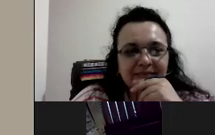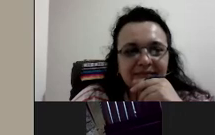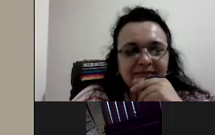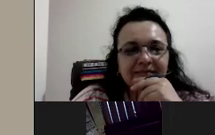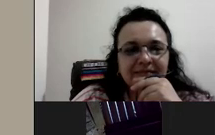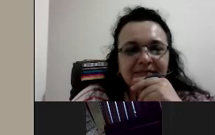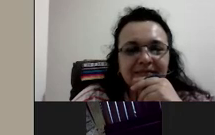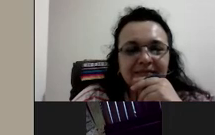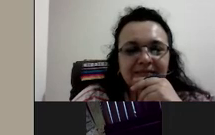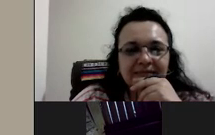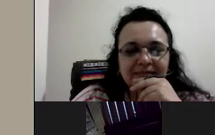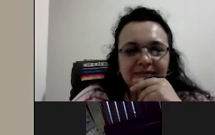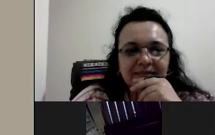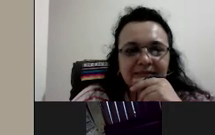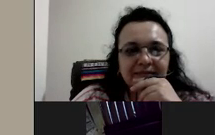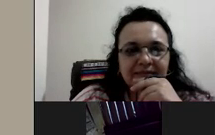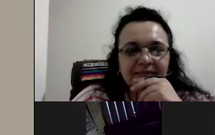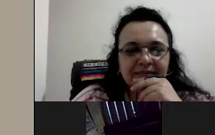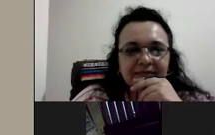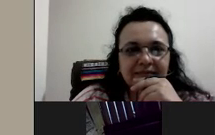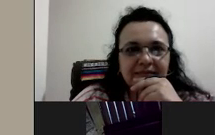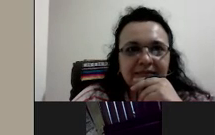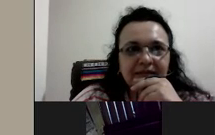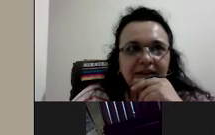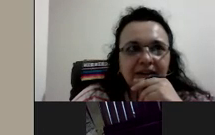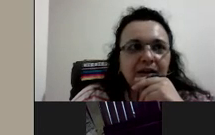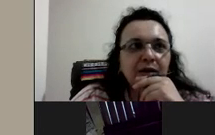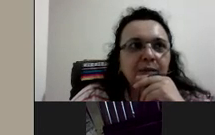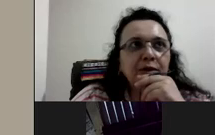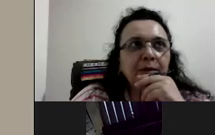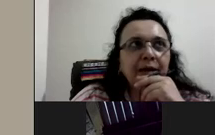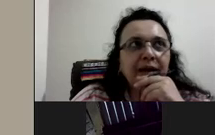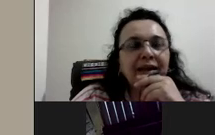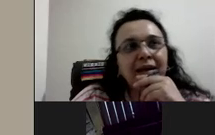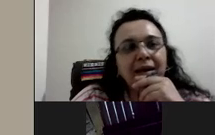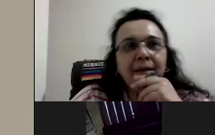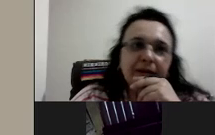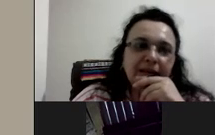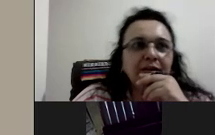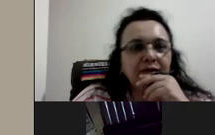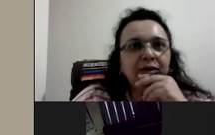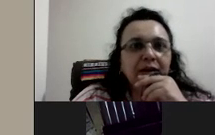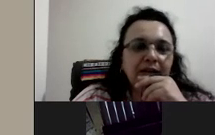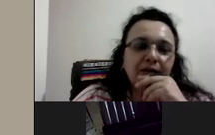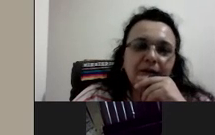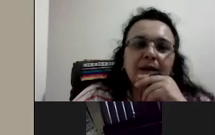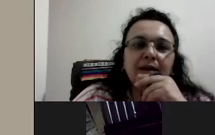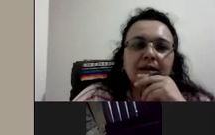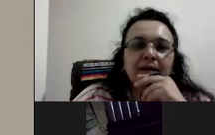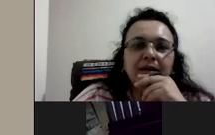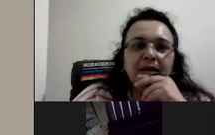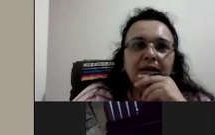¿Cómo recomienda usted ver las películas? ¿Con subtítulos o sin subtítulos? Bueno, para ir aprendiendo el